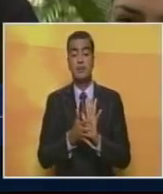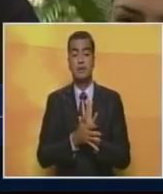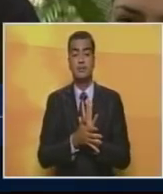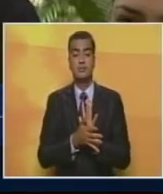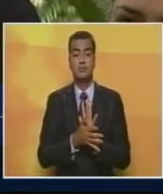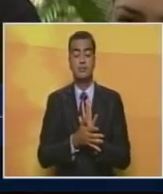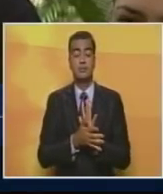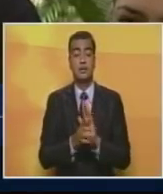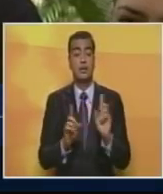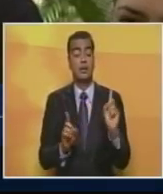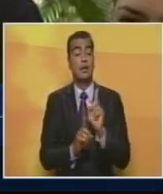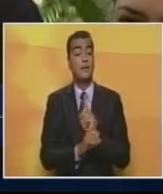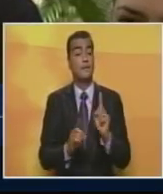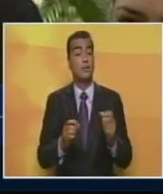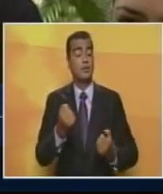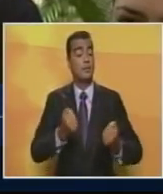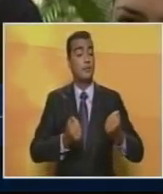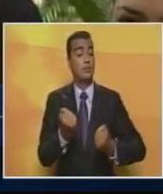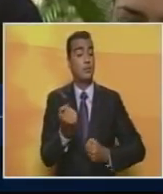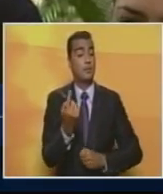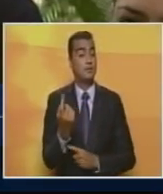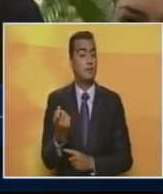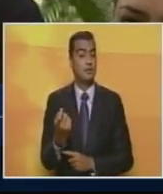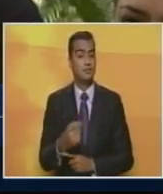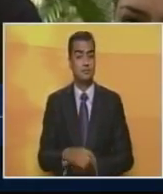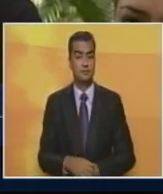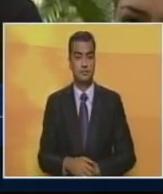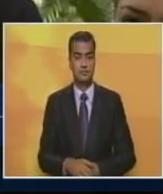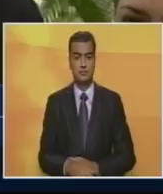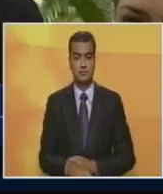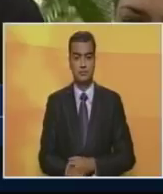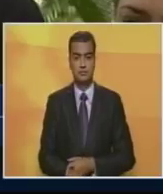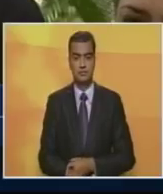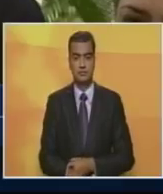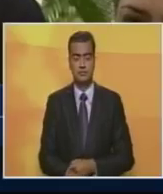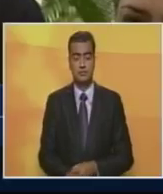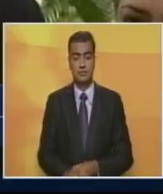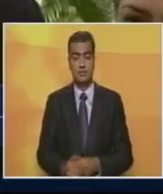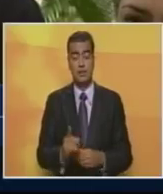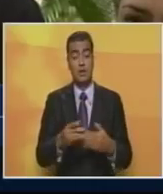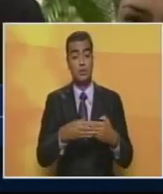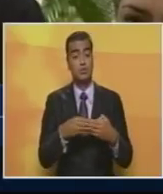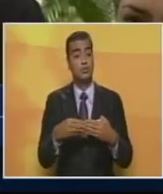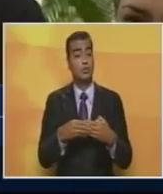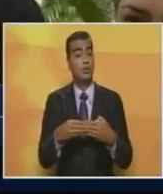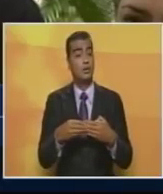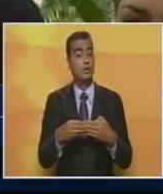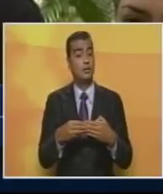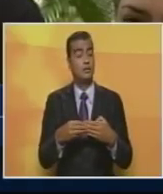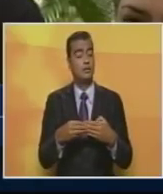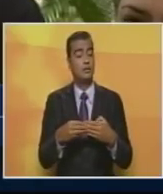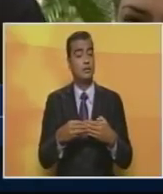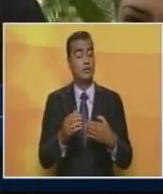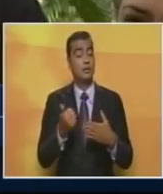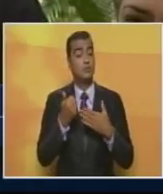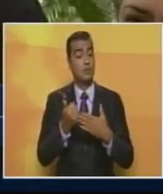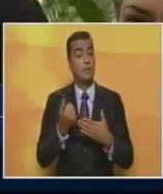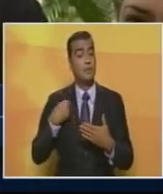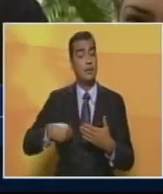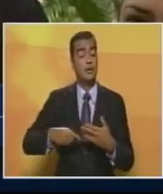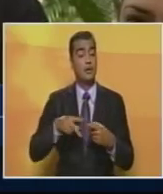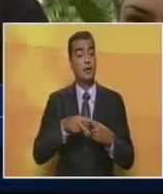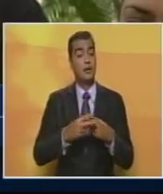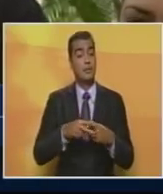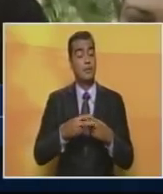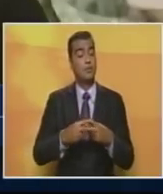insertar de nuevo al sector transporte como sector de primera necesidad en un dólar preferencial para obtener